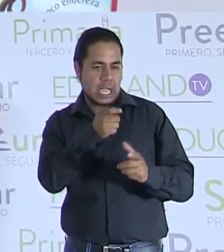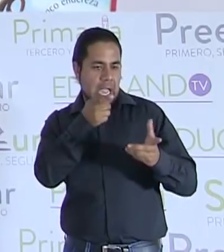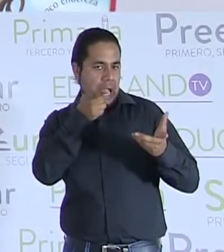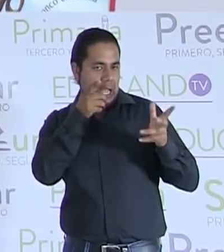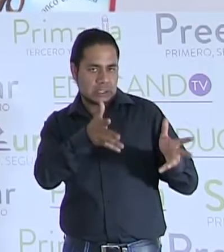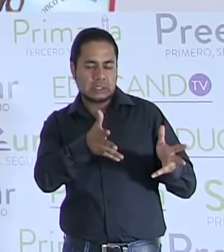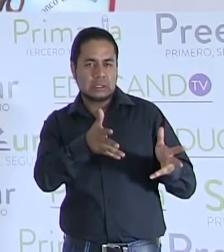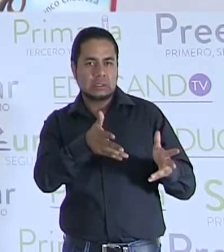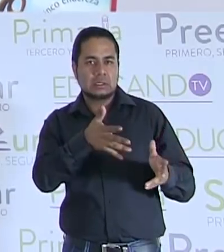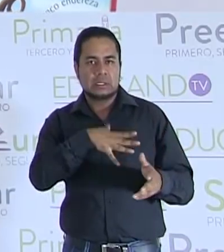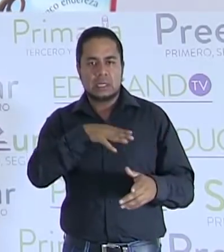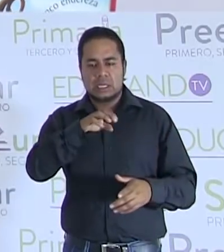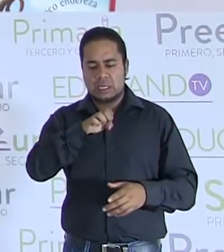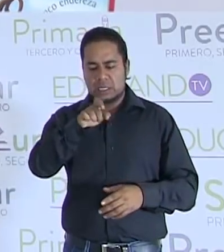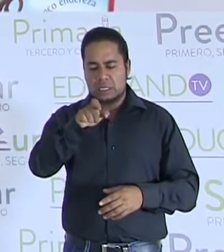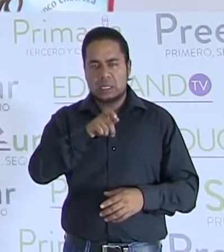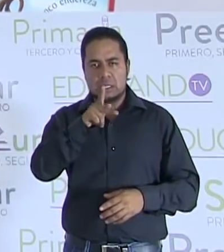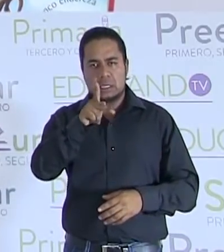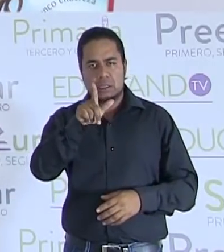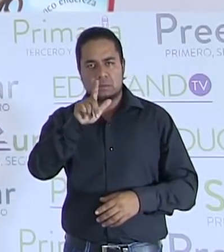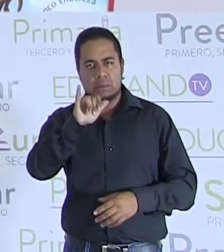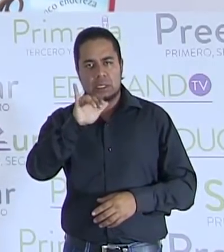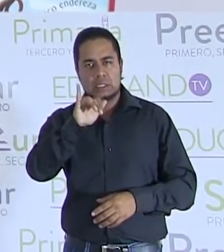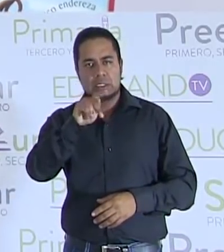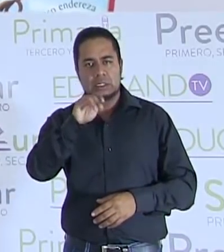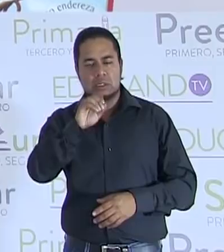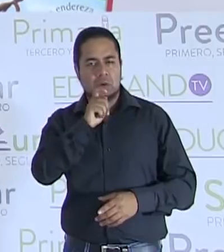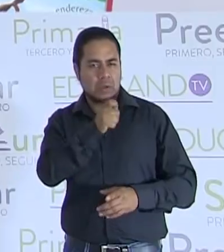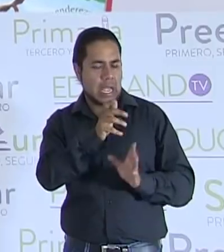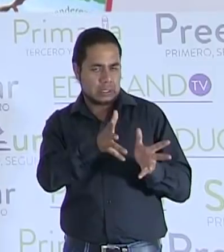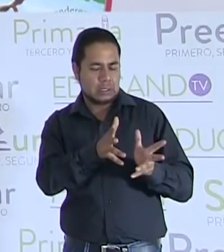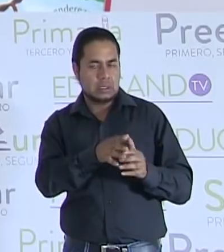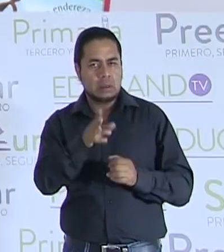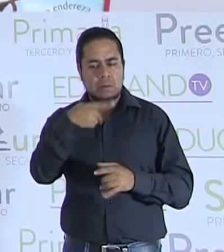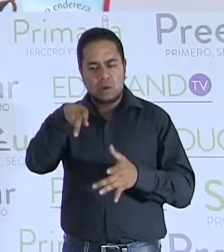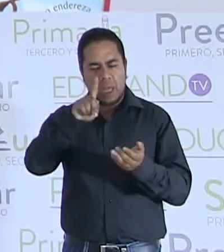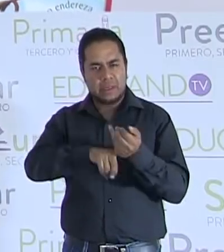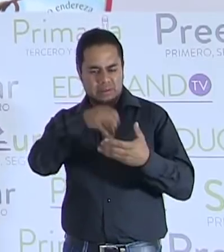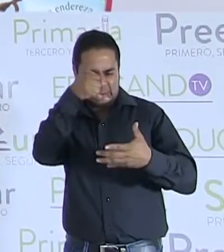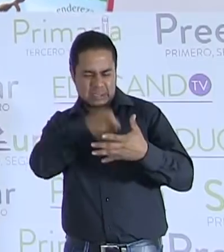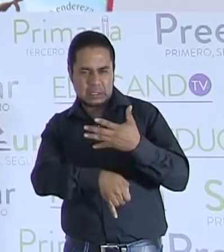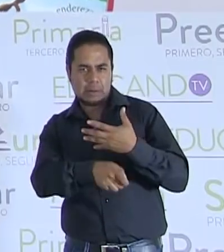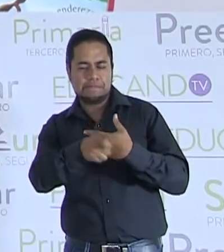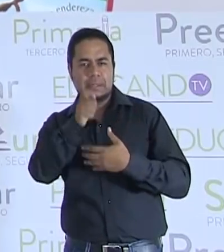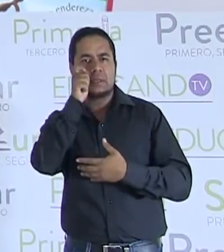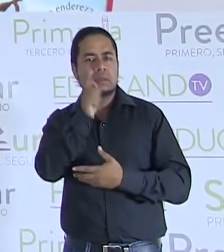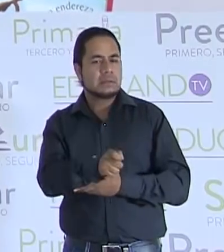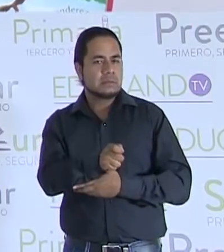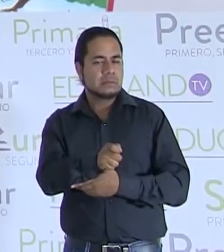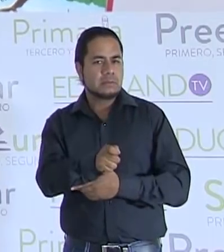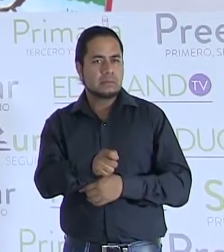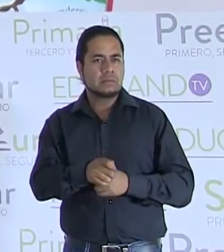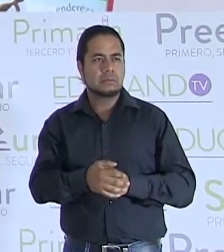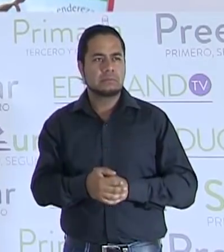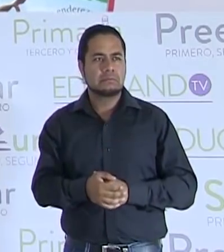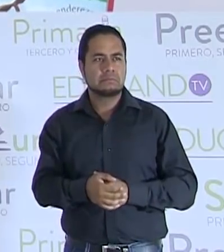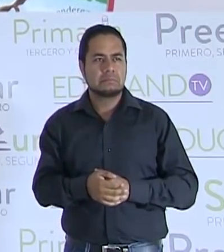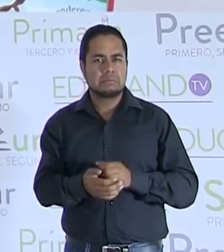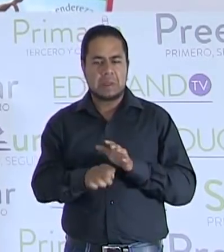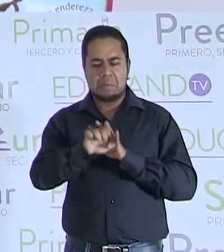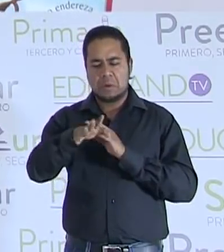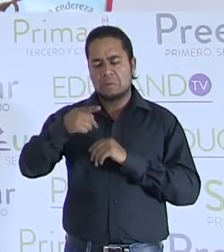significado explícito, pero el significado implícito, ¿qué significa? Que por